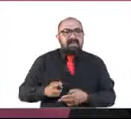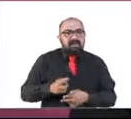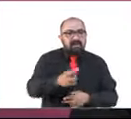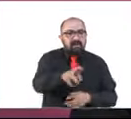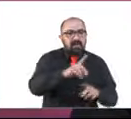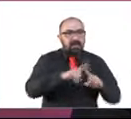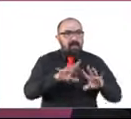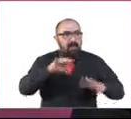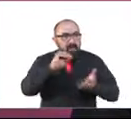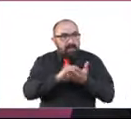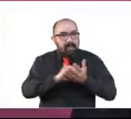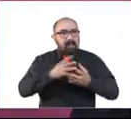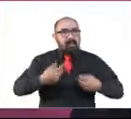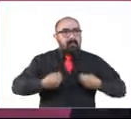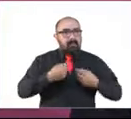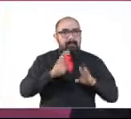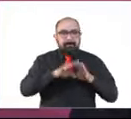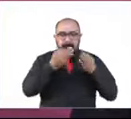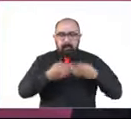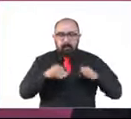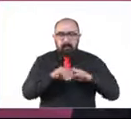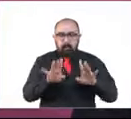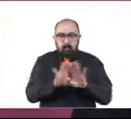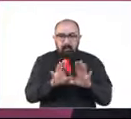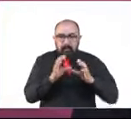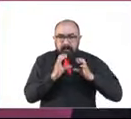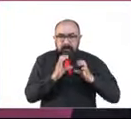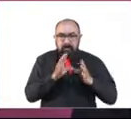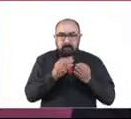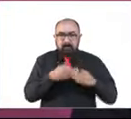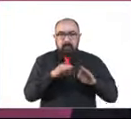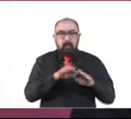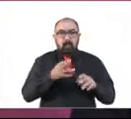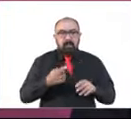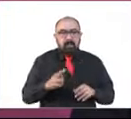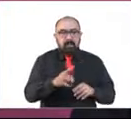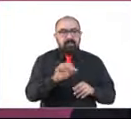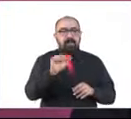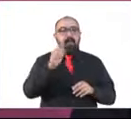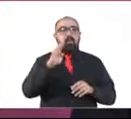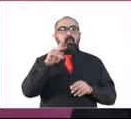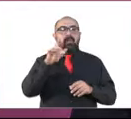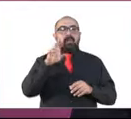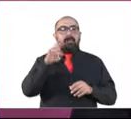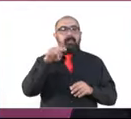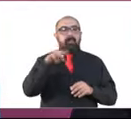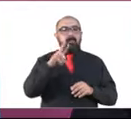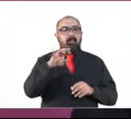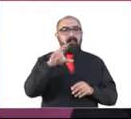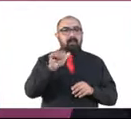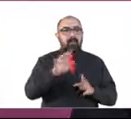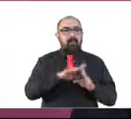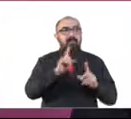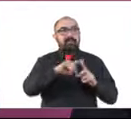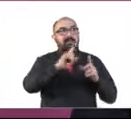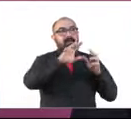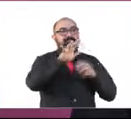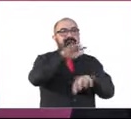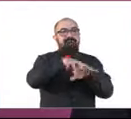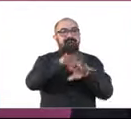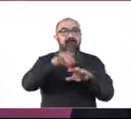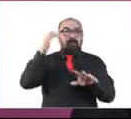conservar. Uno de los más importantes donde hemos intervenido es el río San Buenaventura, que viene de la parte alta de